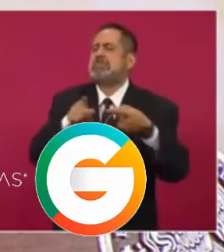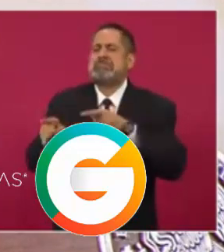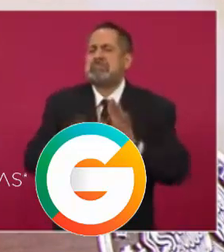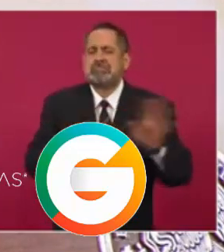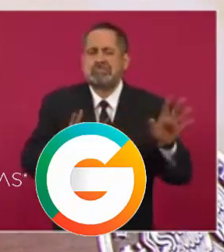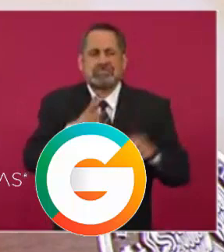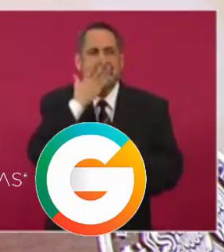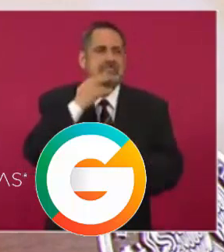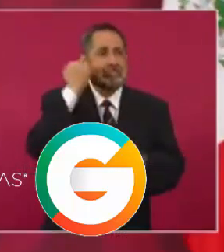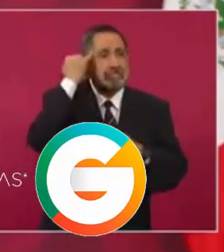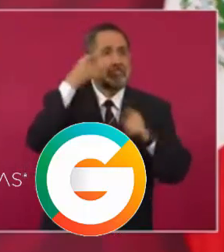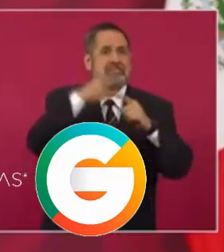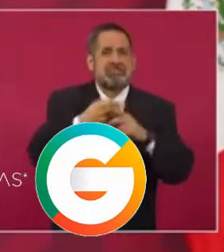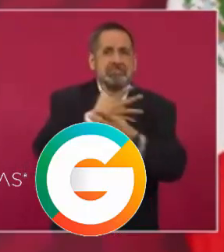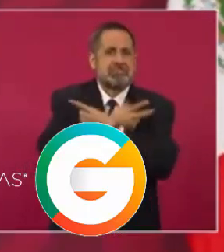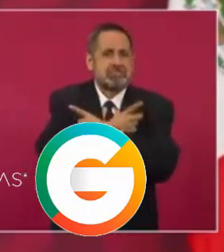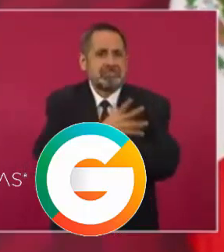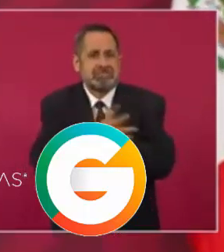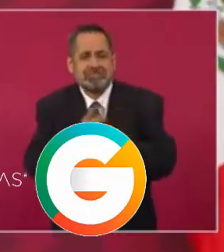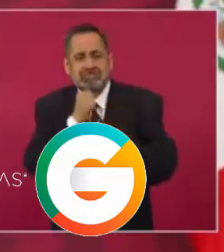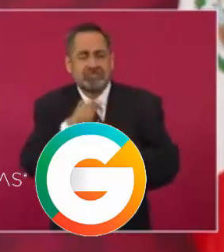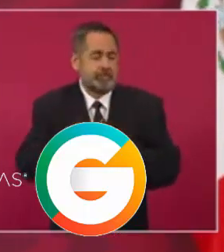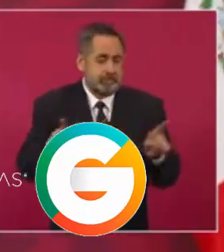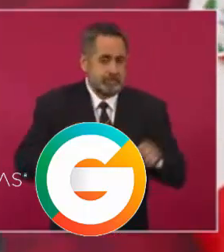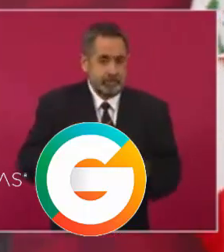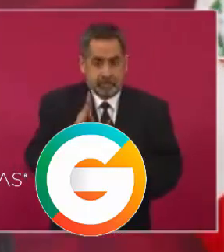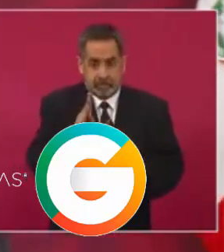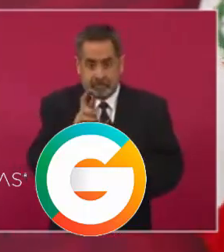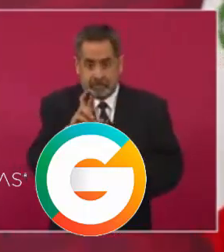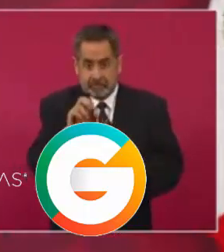sin ideales, sin principios. Pero Broso